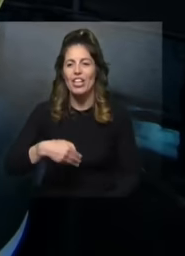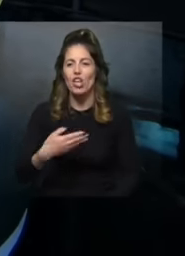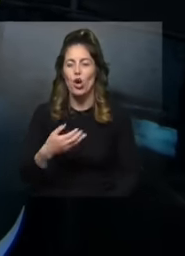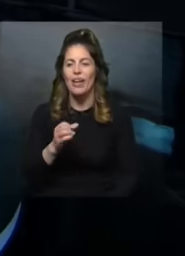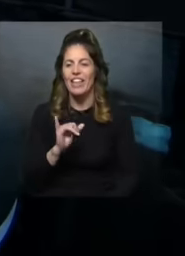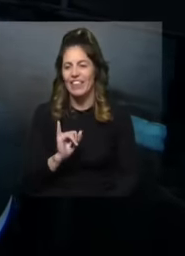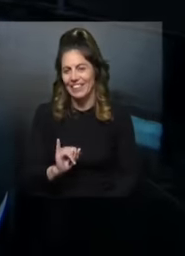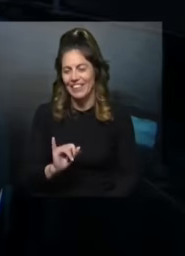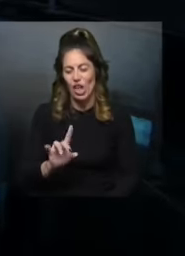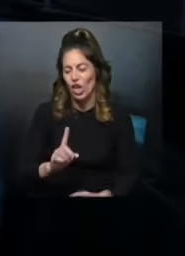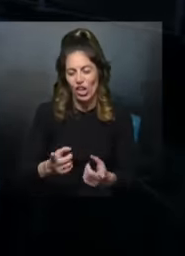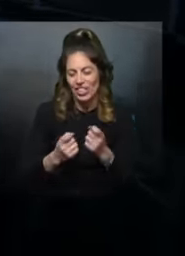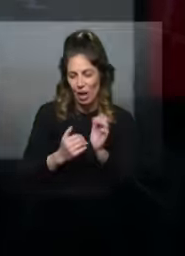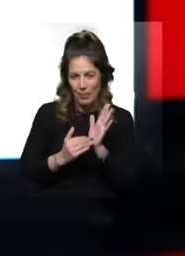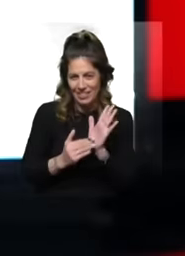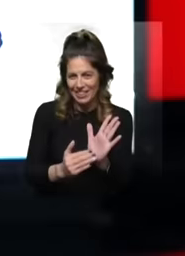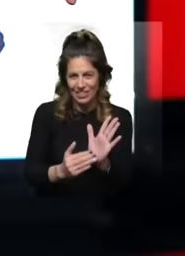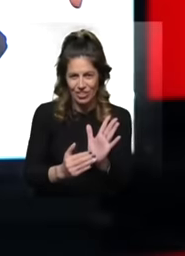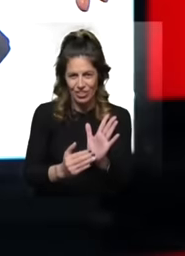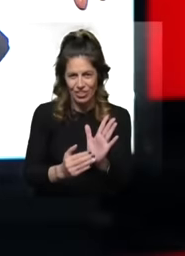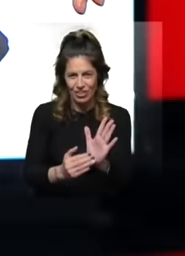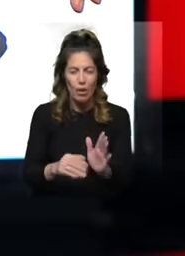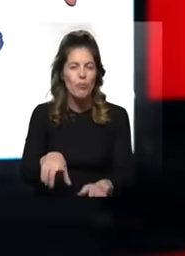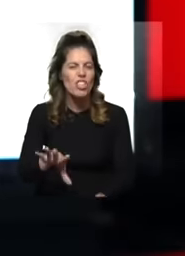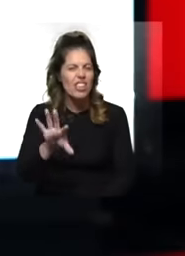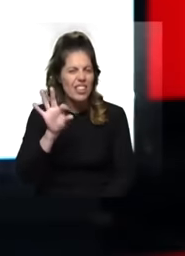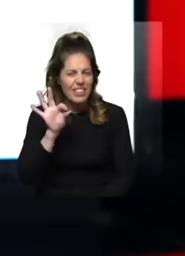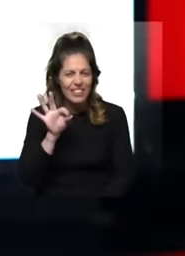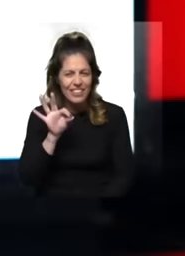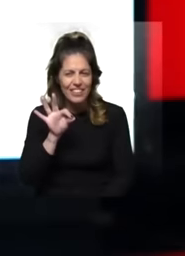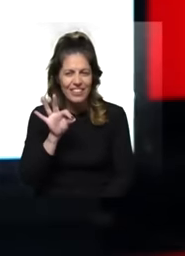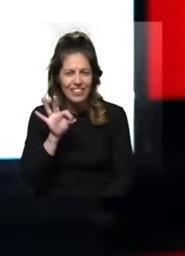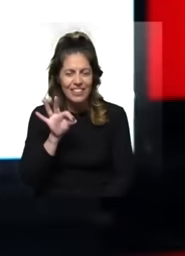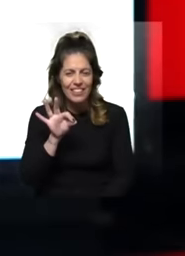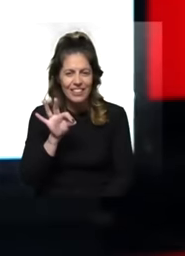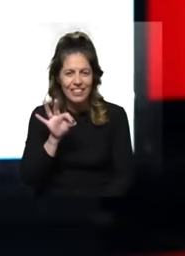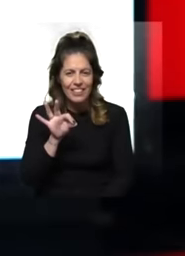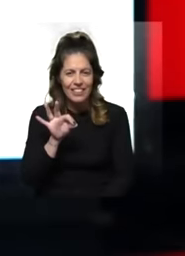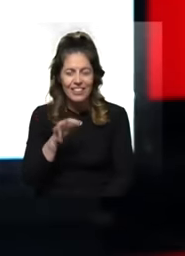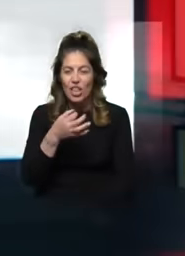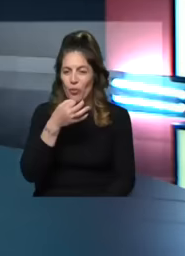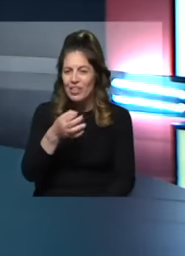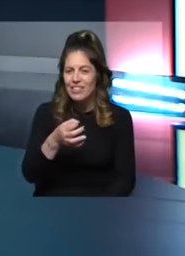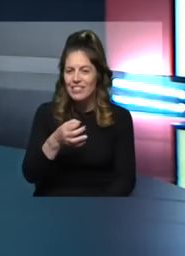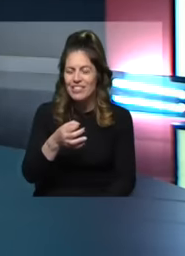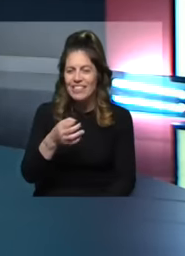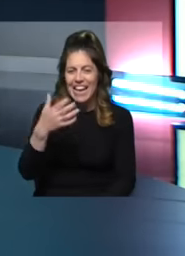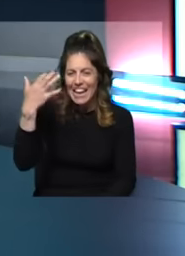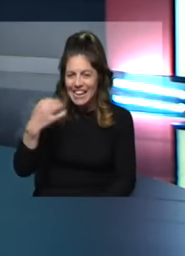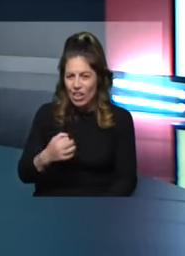presentar, no necesita presentación. No, es muy larga la historia. ¿Vos a quién elegiste? Yo, mira, te voy a decir una cosa. Creo que